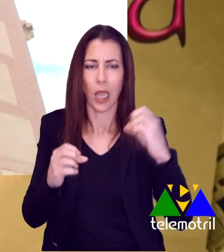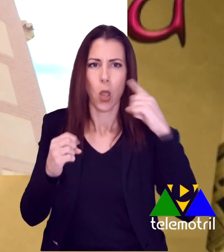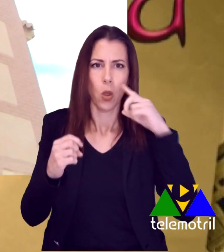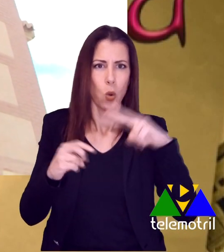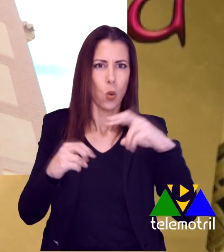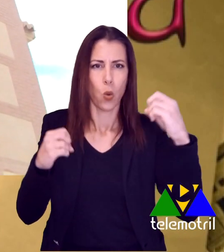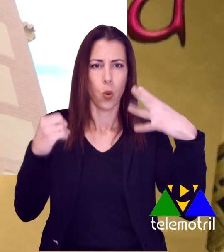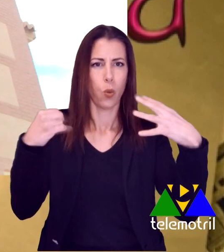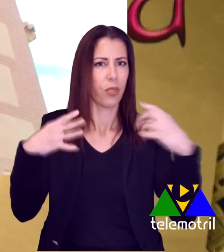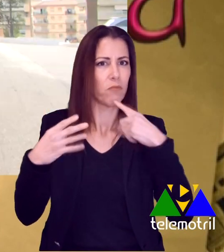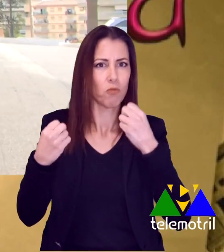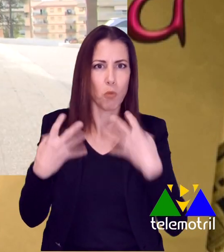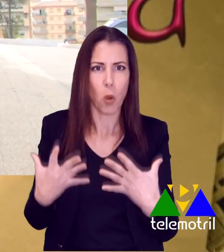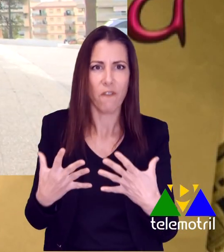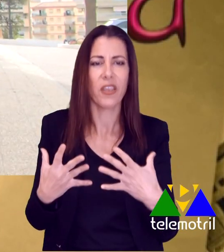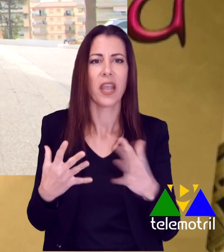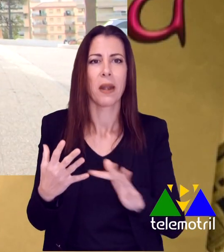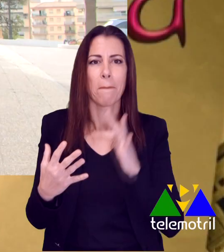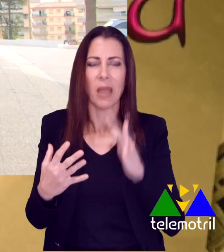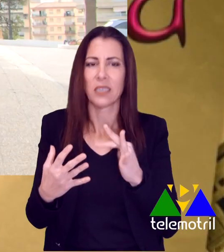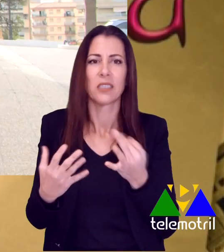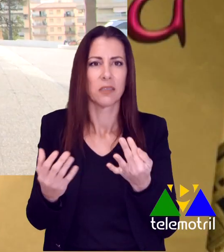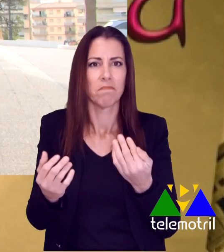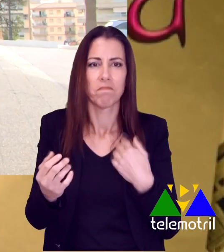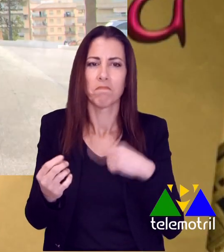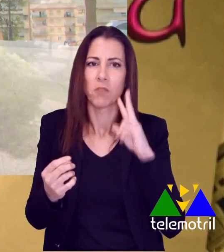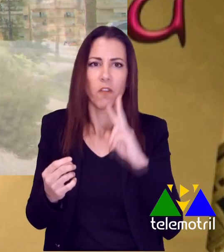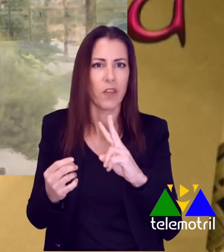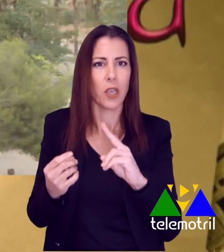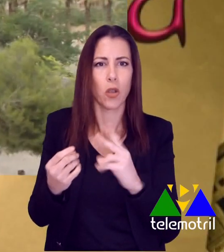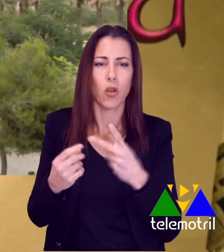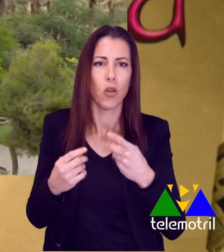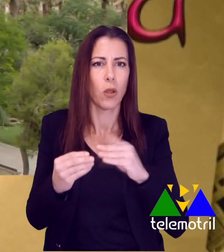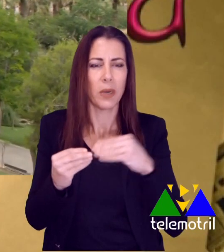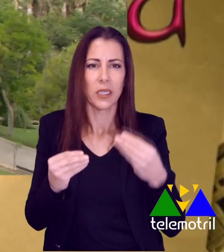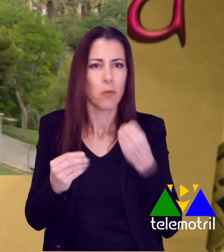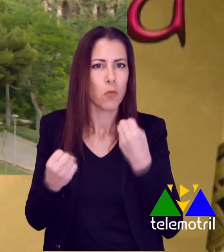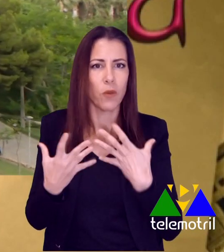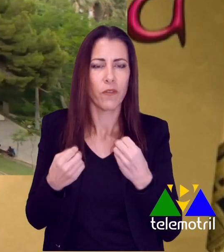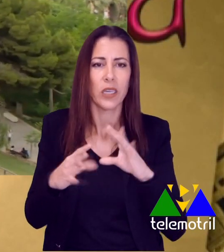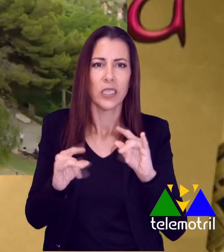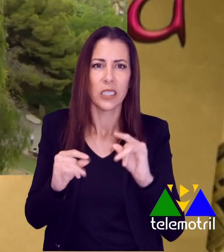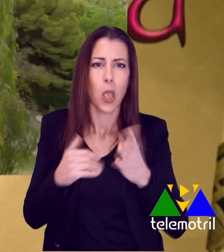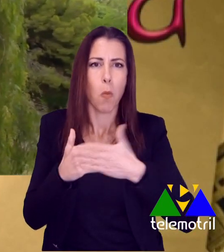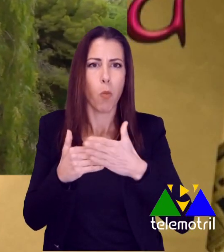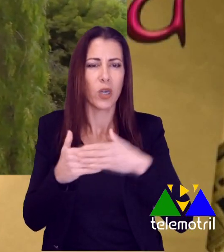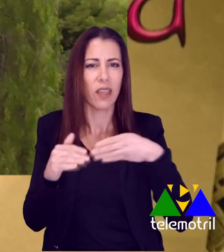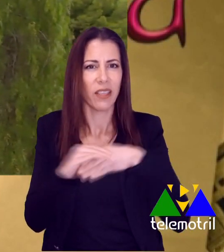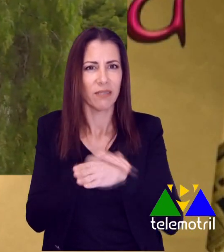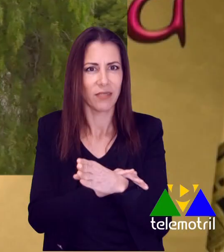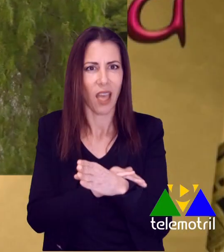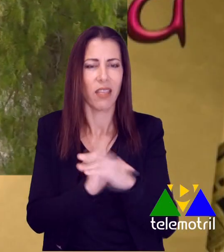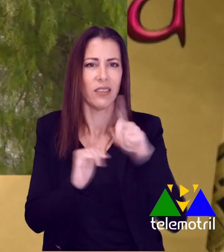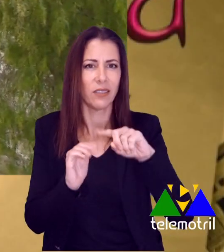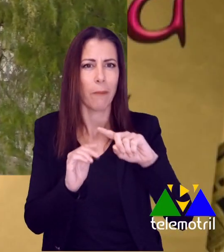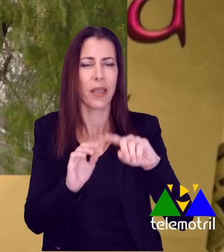luminosa, está muy bien conseguida con sus lunetos y tal, está muy bien conseguida, la decoración exterior, su puerta de entrada